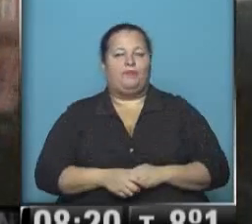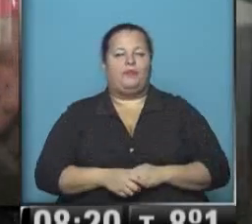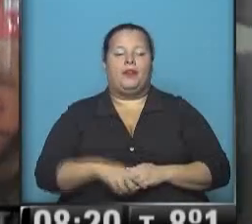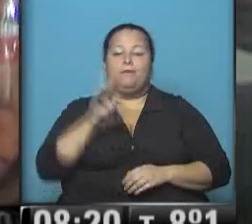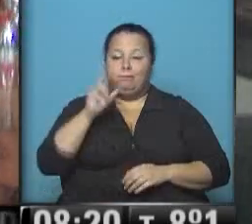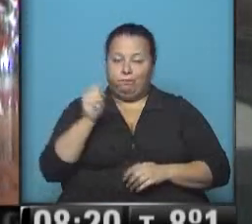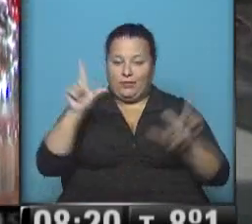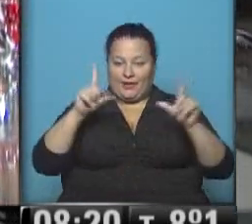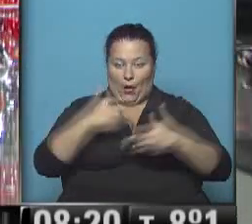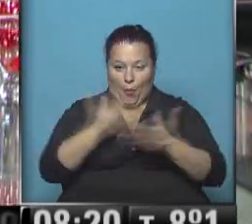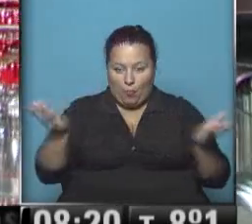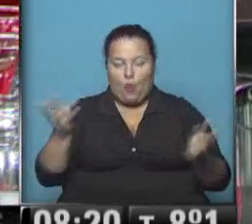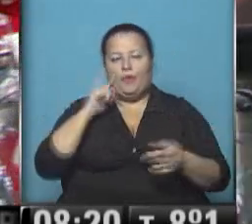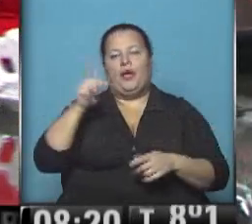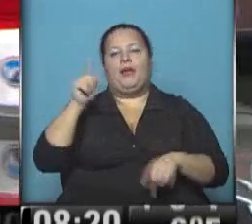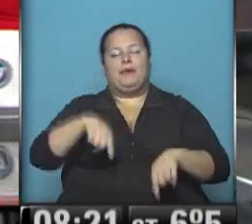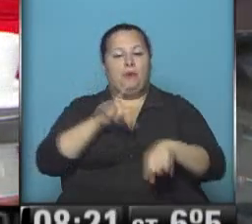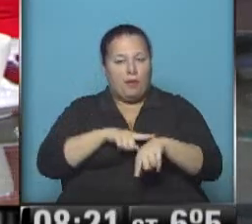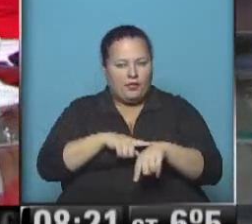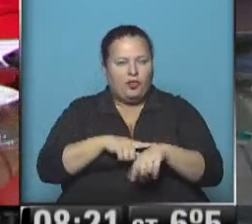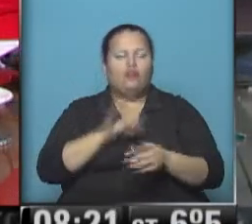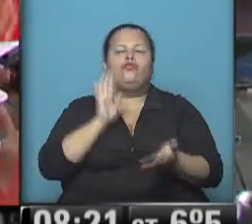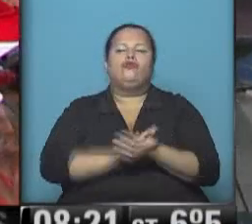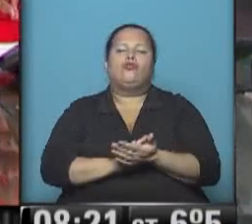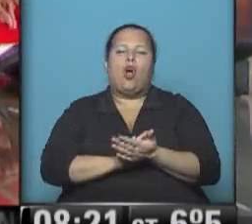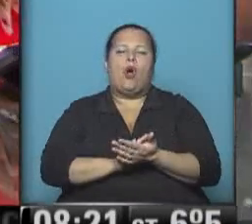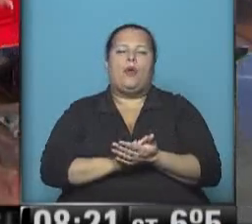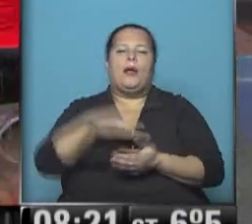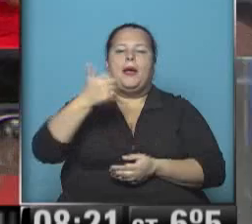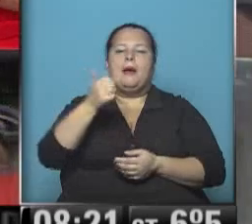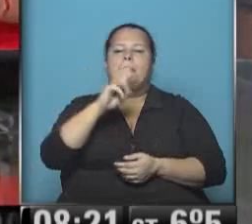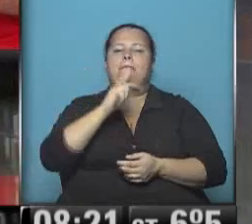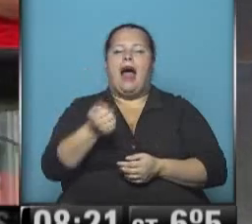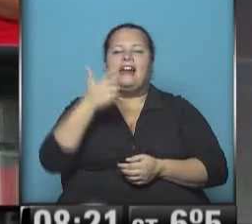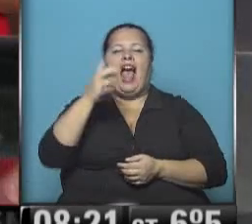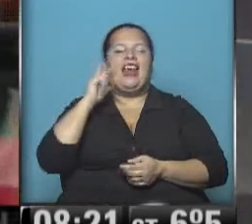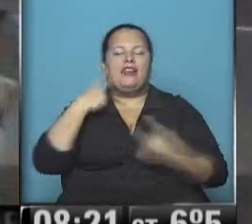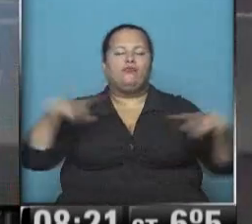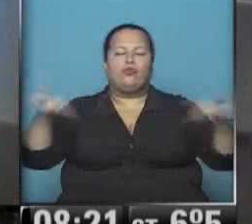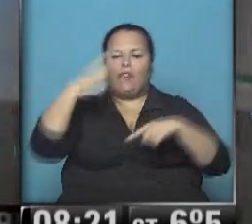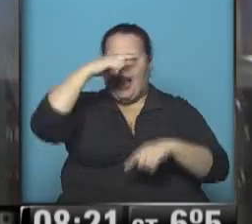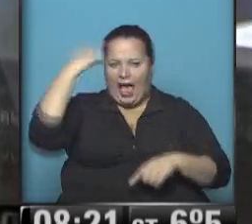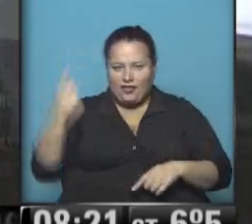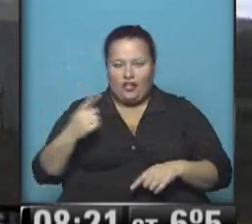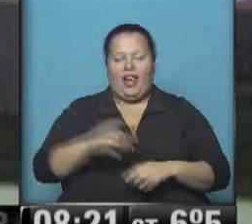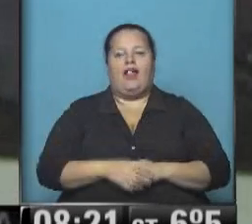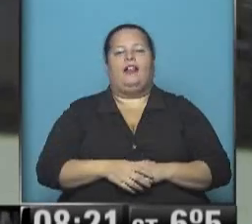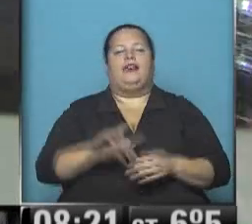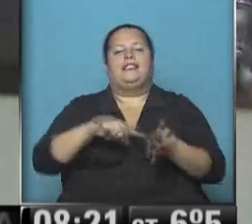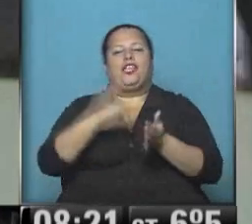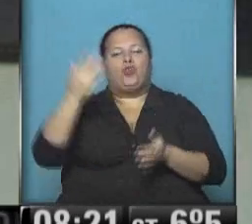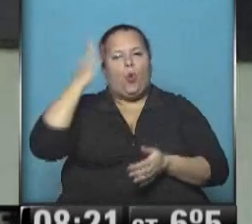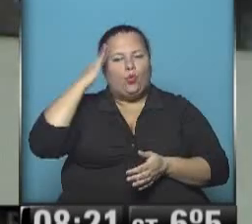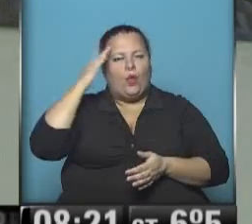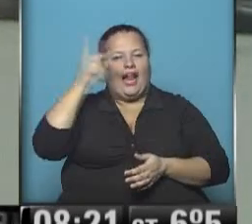Lo vimos por la televisión pública, sí. Lo vimos en vivo. Hablamos de Marta Argerich, la Sinfónica Nacional y el CCK, Centro Cultural